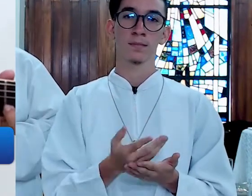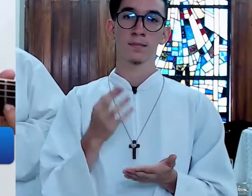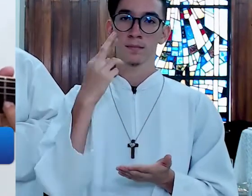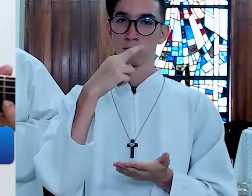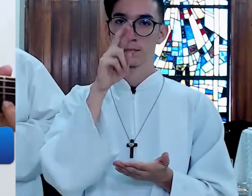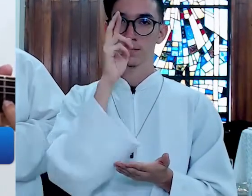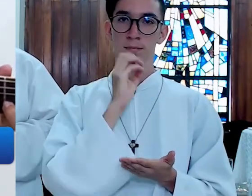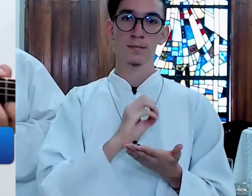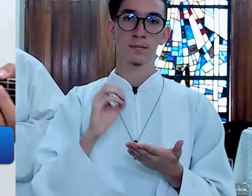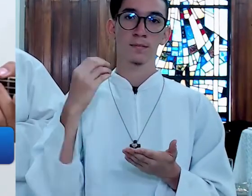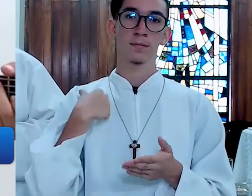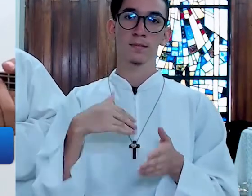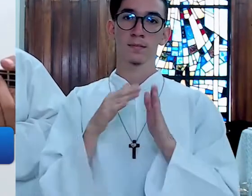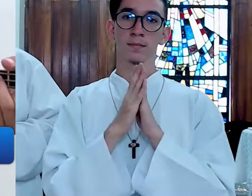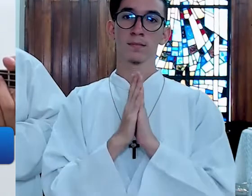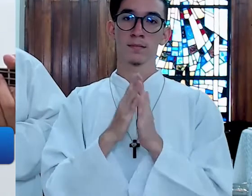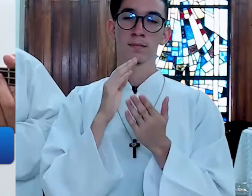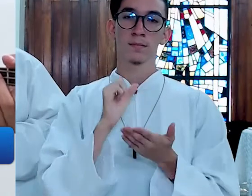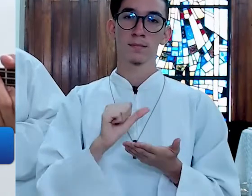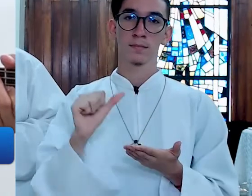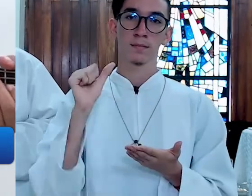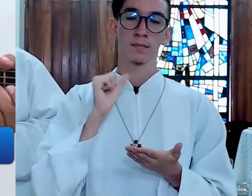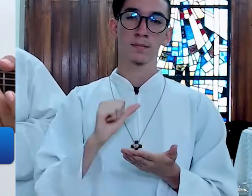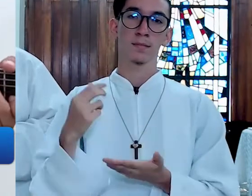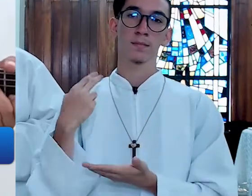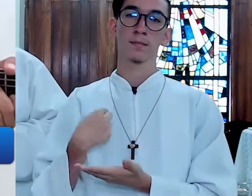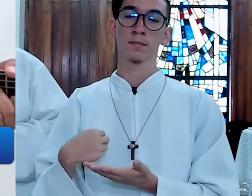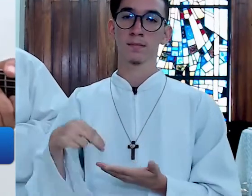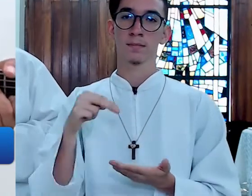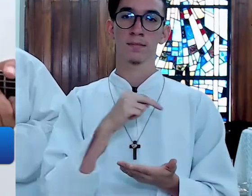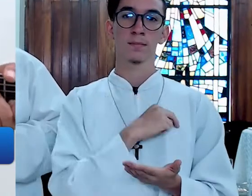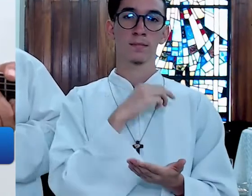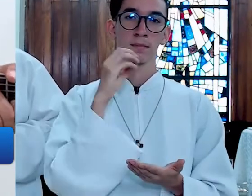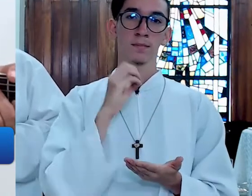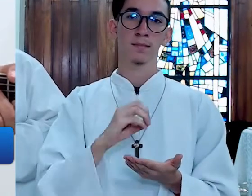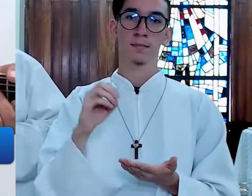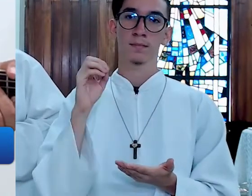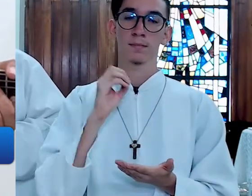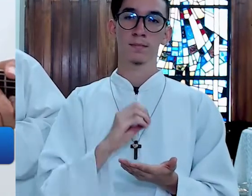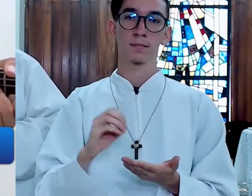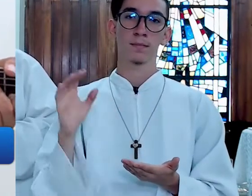nosotros. Señor, ten piedad de